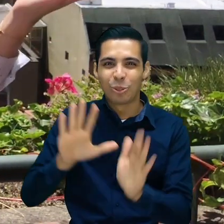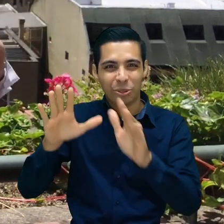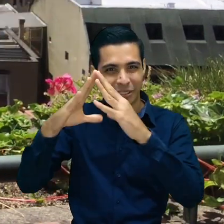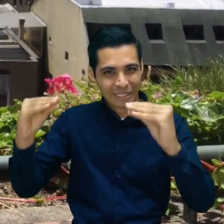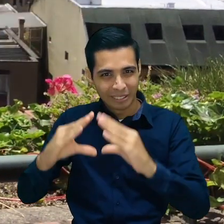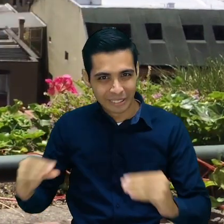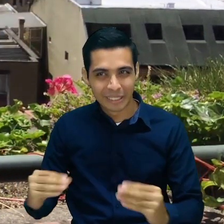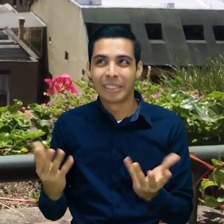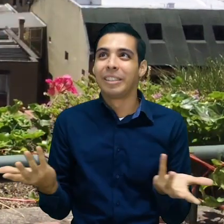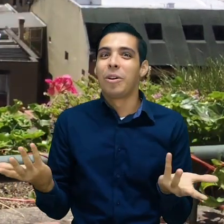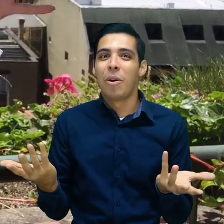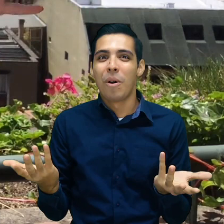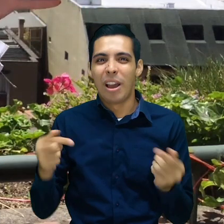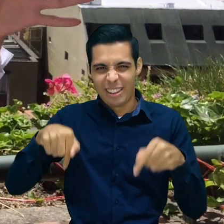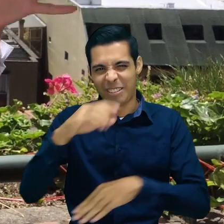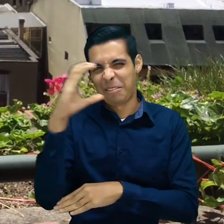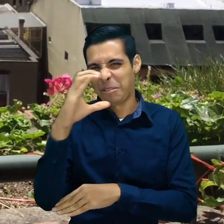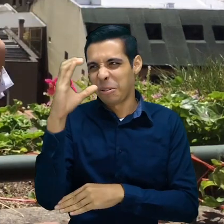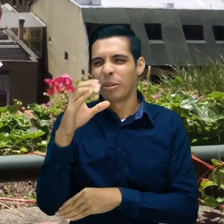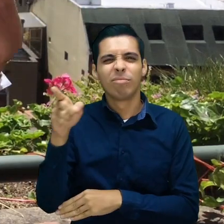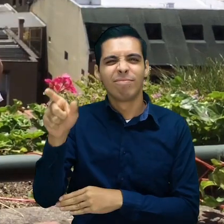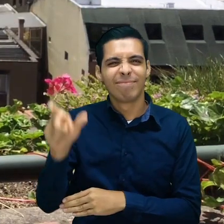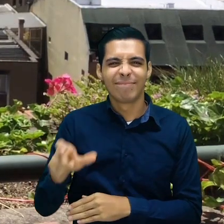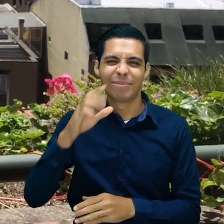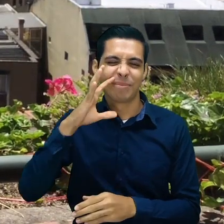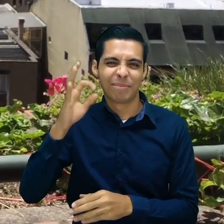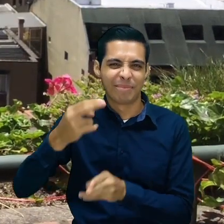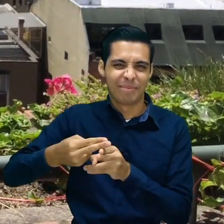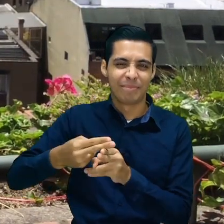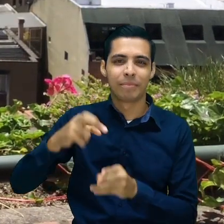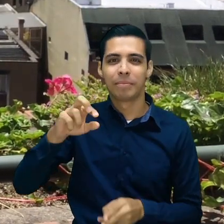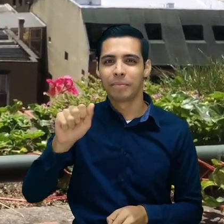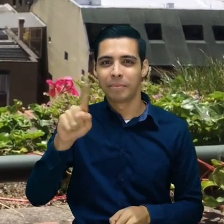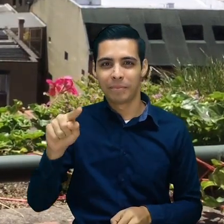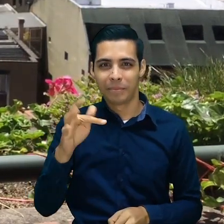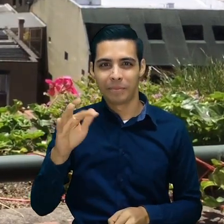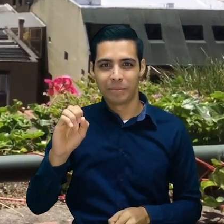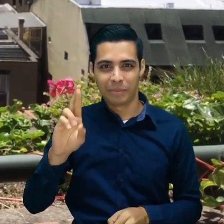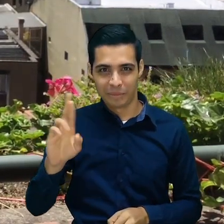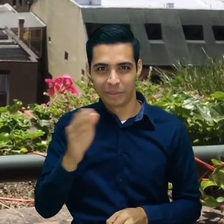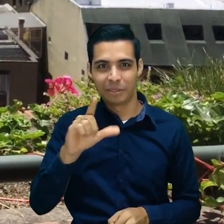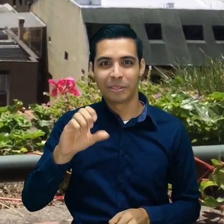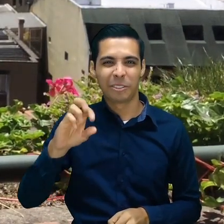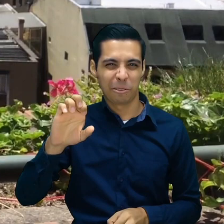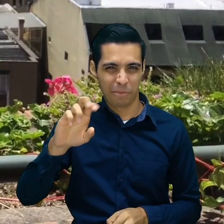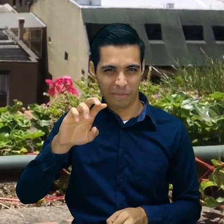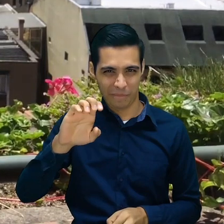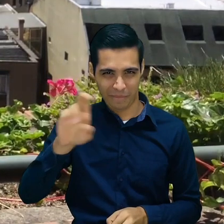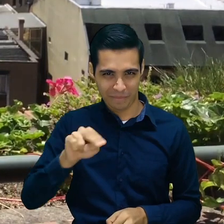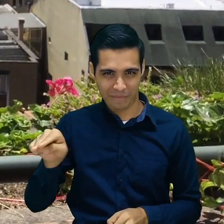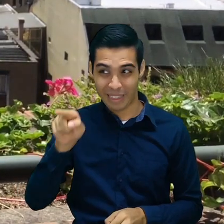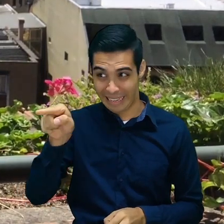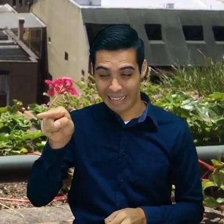navideñas, Pastor López en Colombia, ya empieza un poco a sonar las emisoras con ese mood navideño y a mí personalmente me